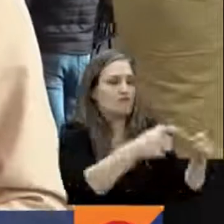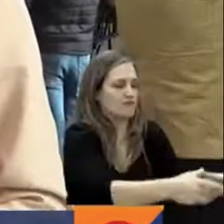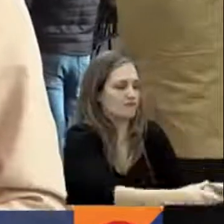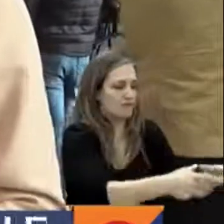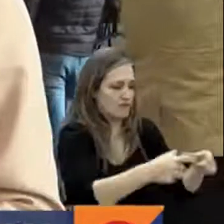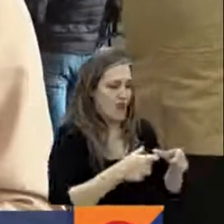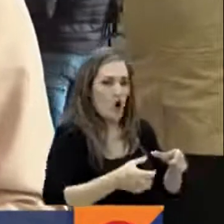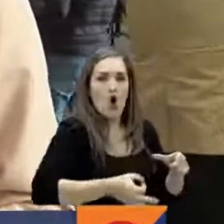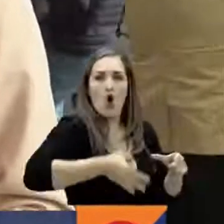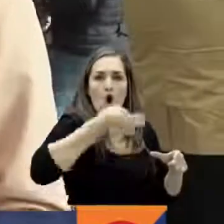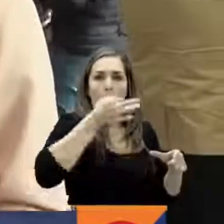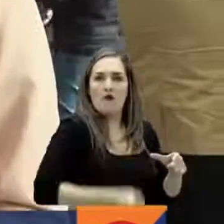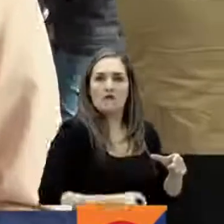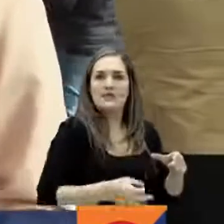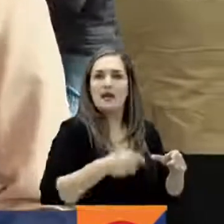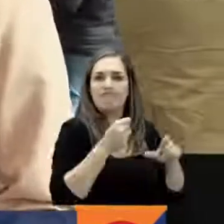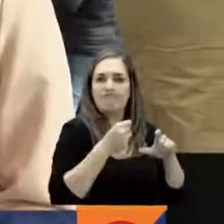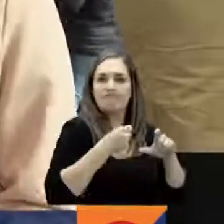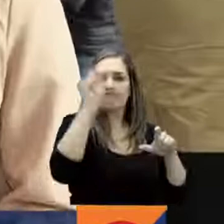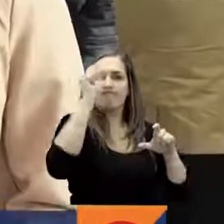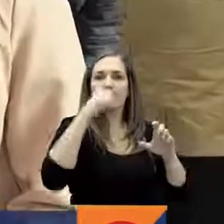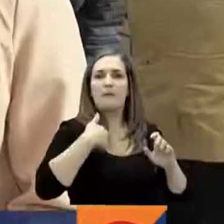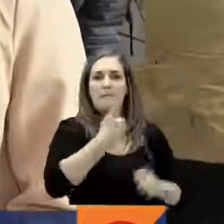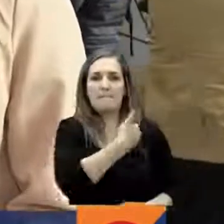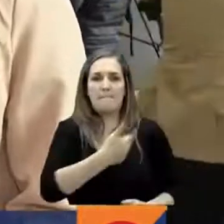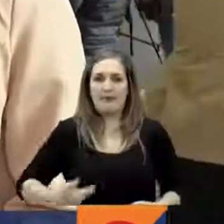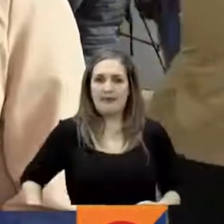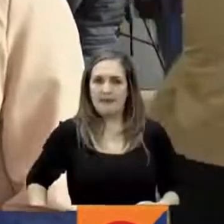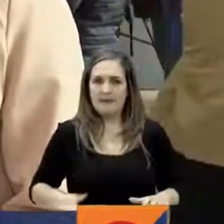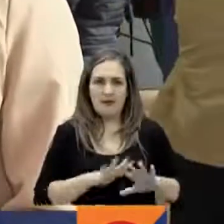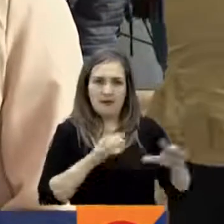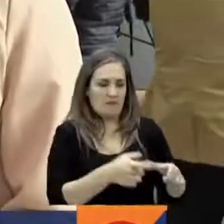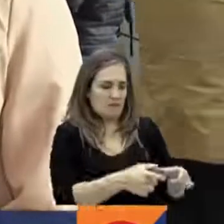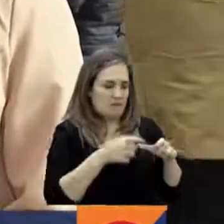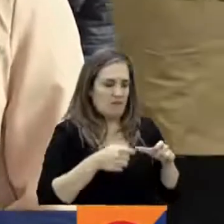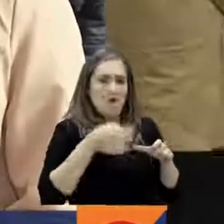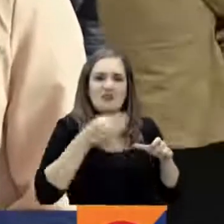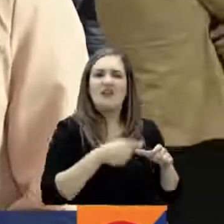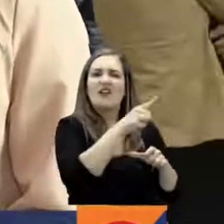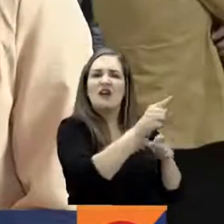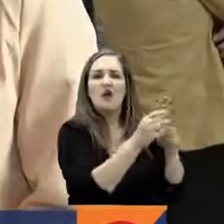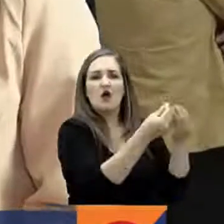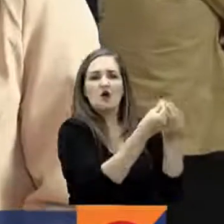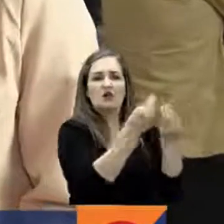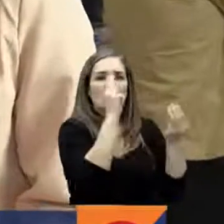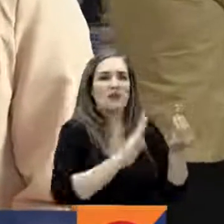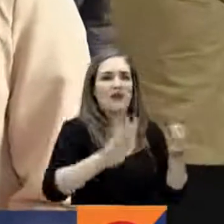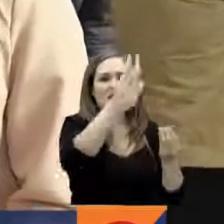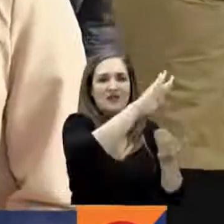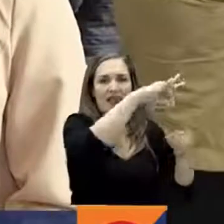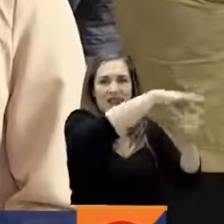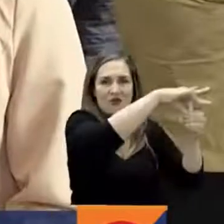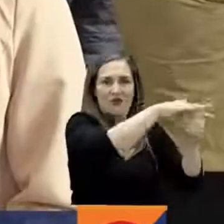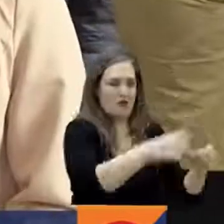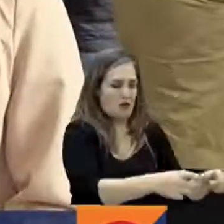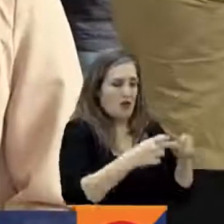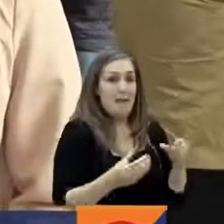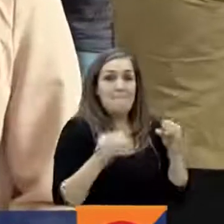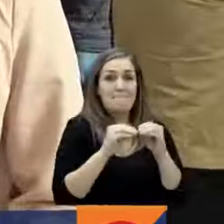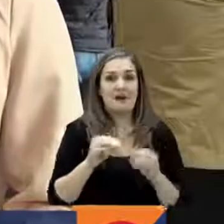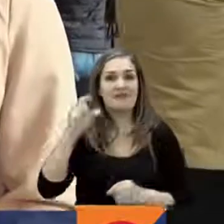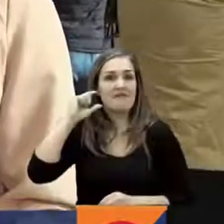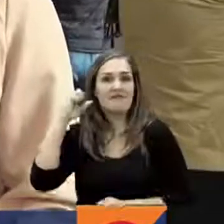Consejo Nacional Electoral, que lo acreditará como presidente de los colombianos. También junto a él estará Francia Márquez, quien será acreditada como la nueva